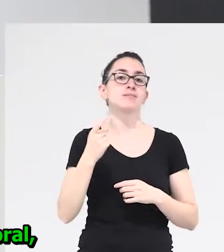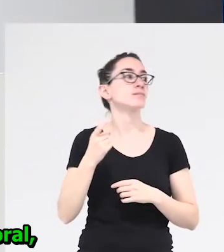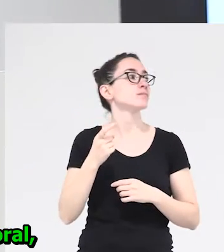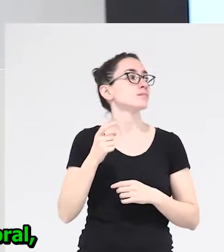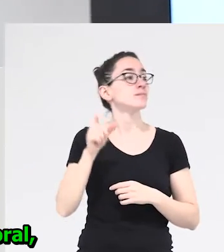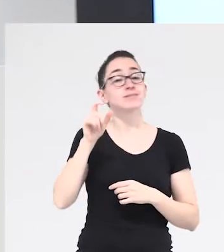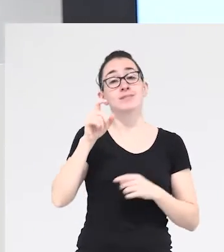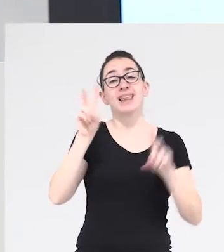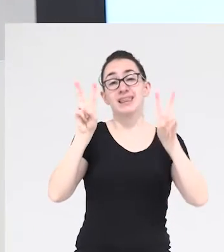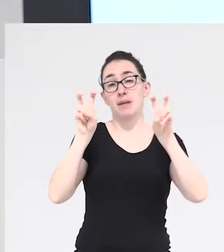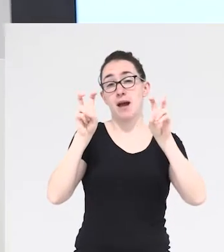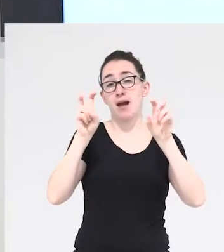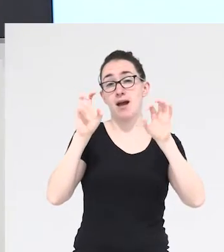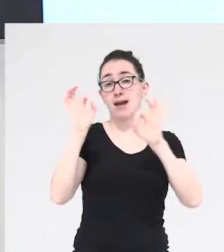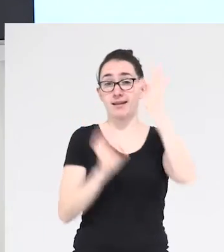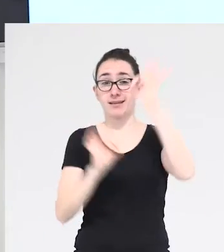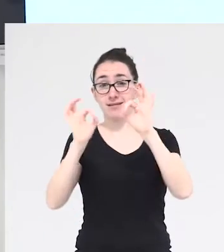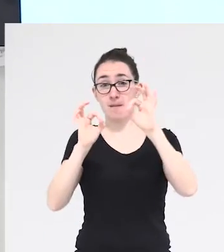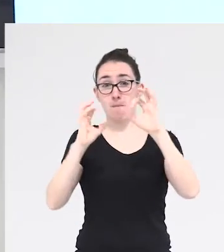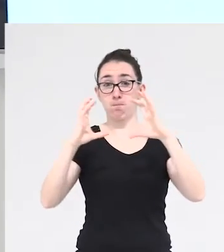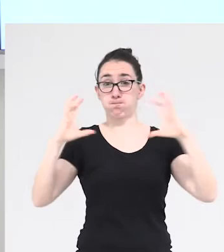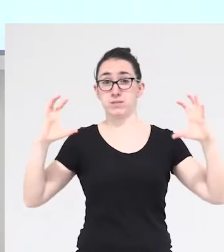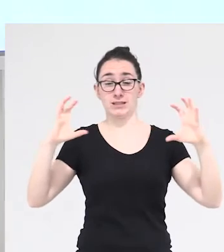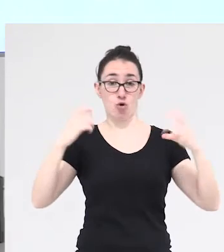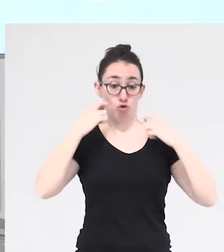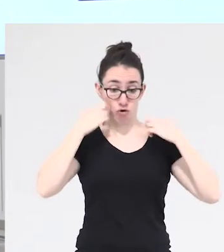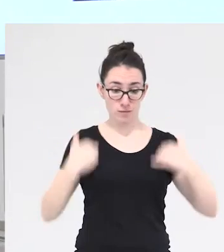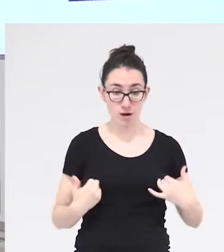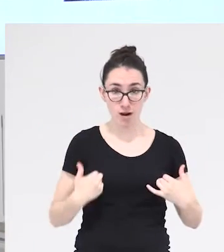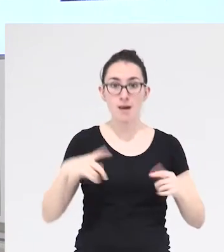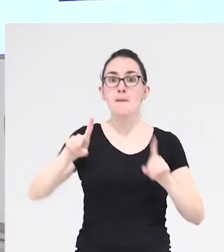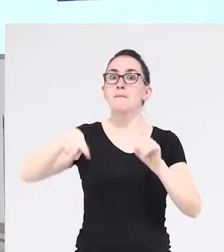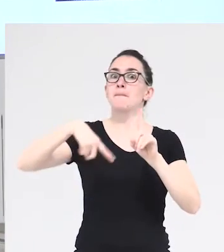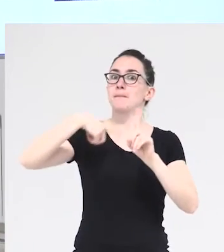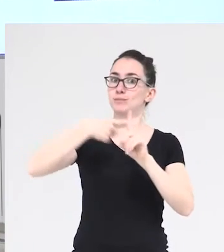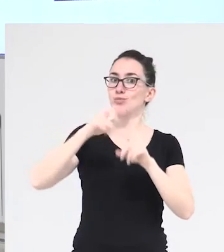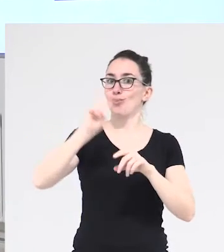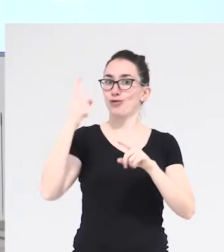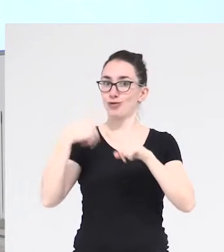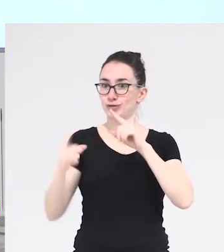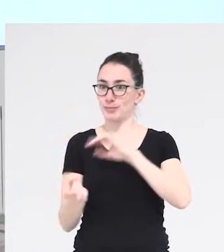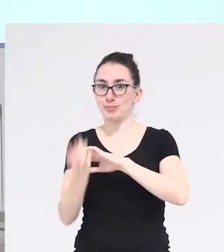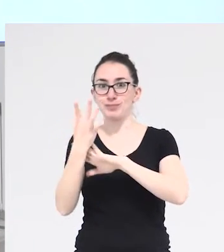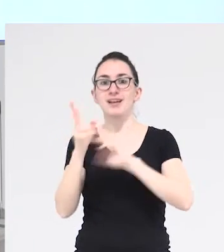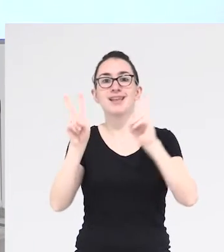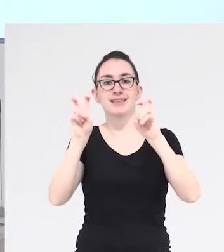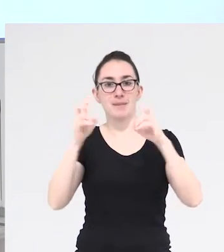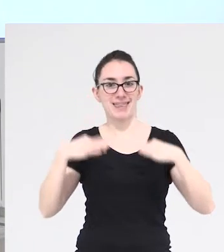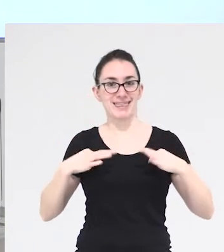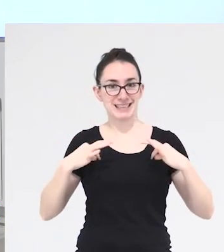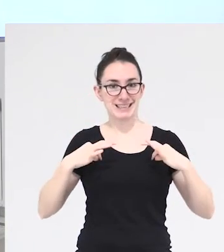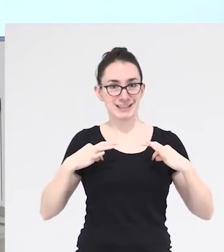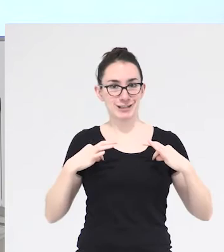del índice de masa corporal también está surgiendo la industria de las con la industria textil, de la mano de la industria textil